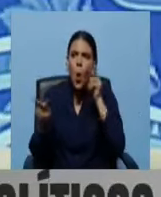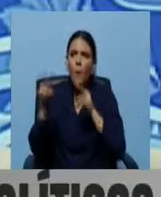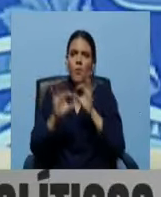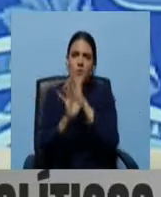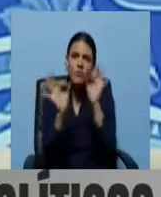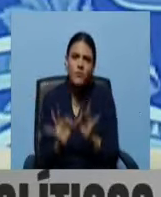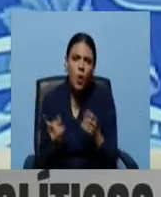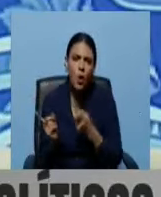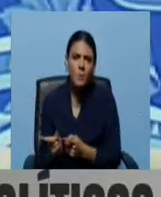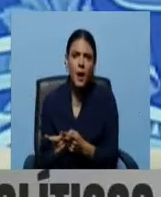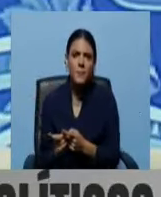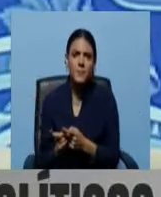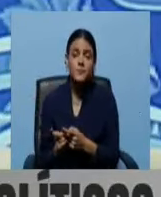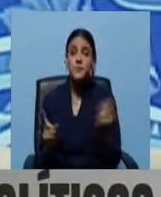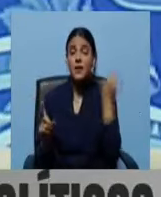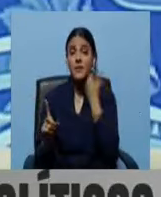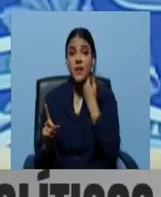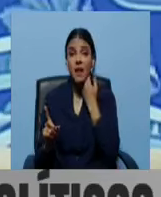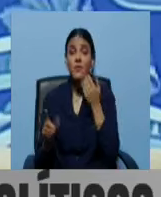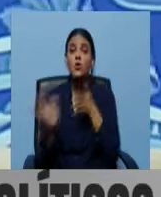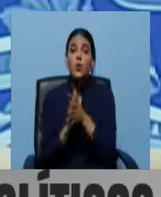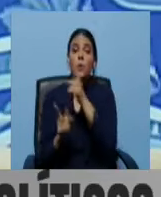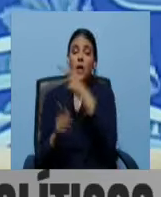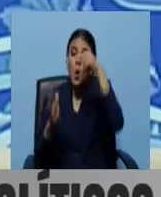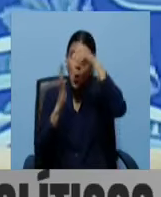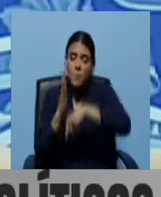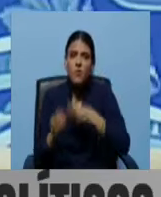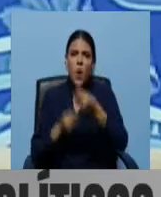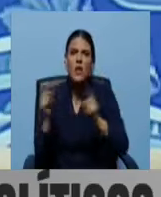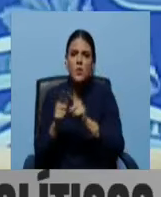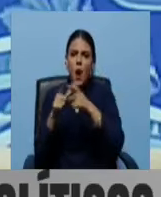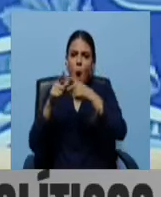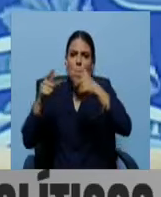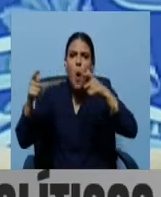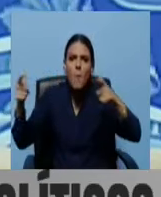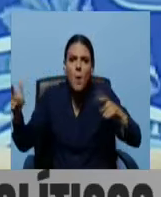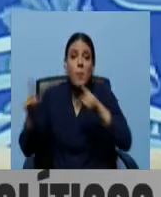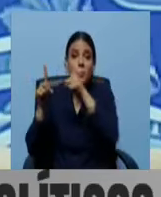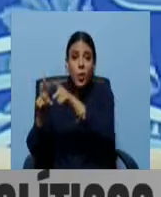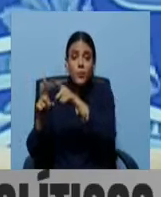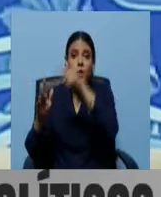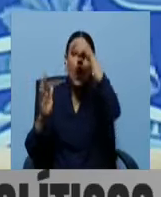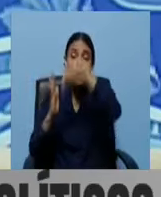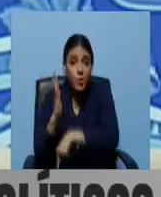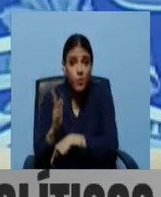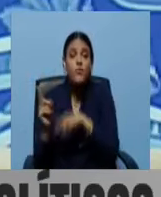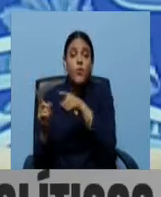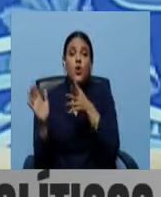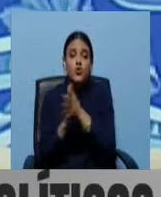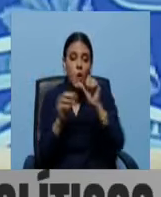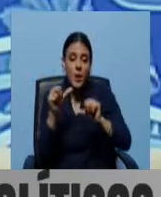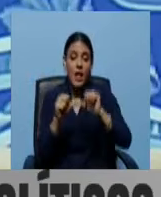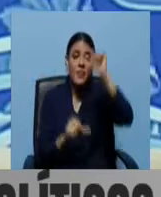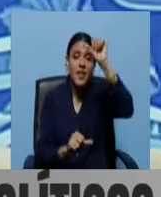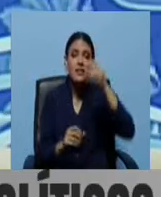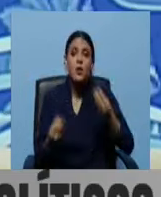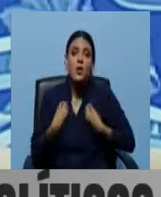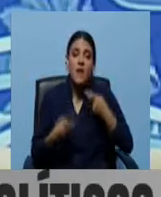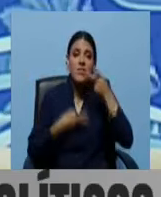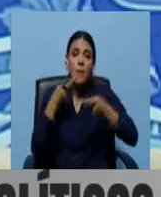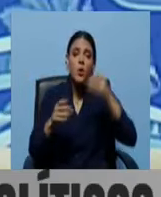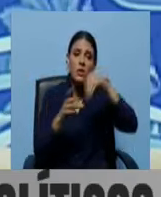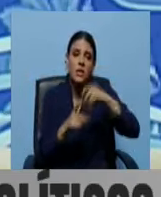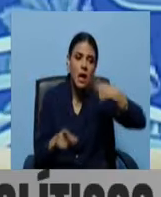vista la enfermedad del extremismo no ha hecho sino empeorar en el desarrollo de la vida política de